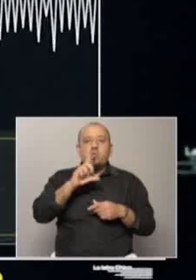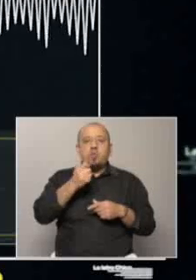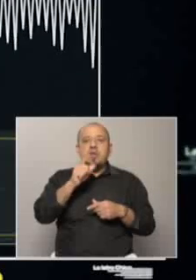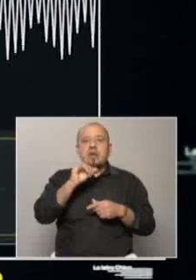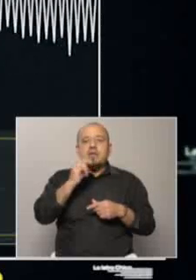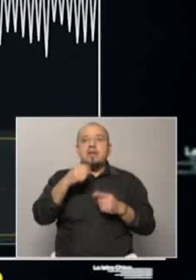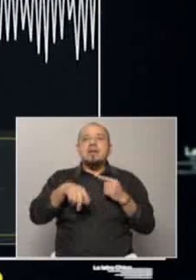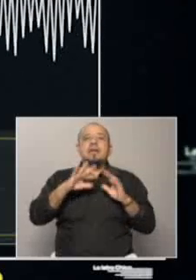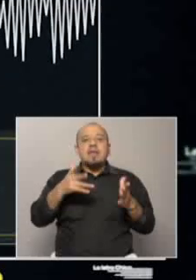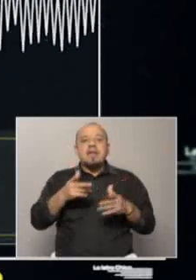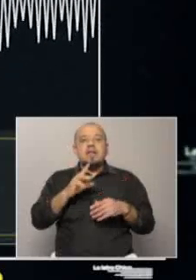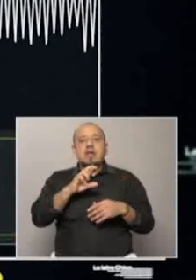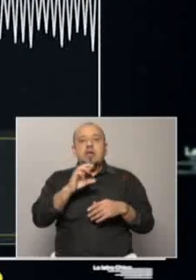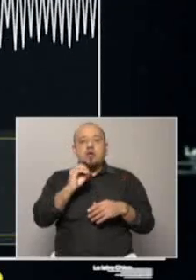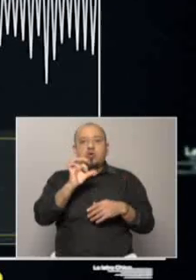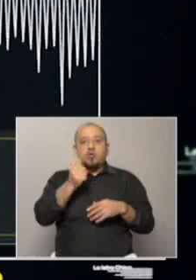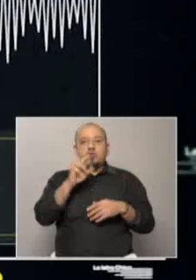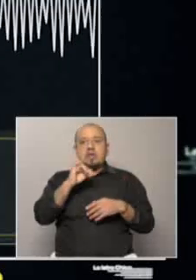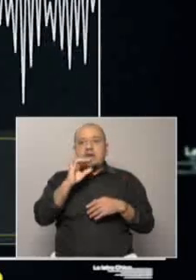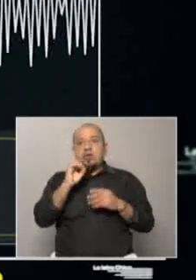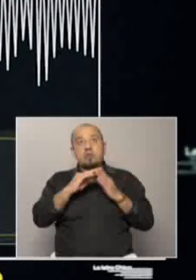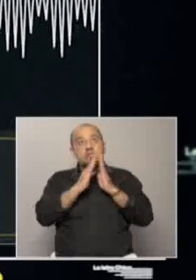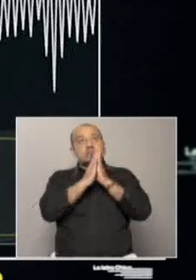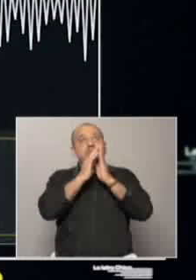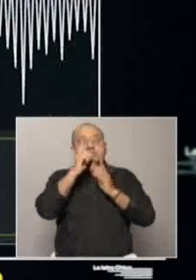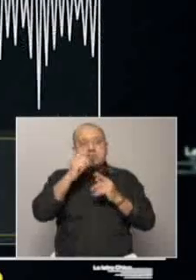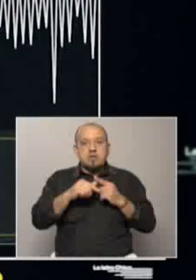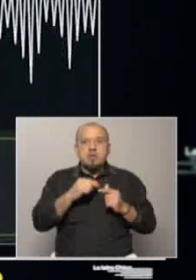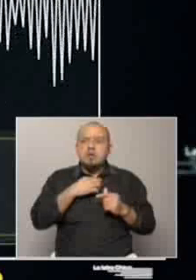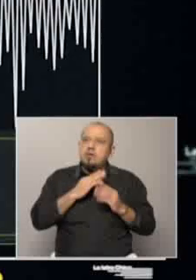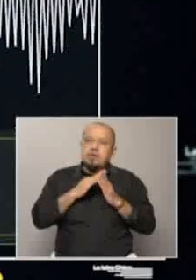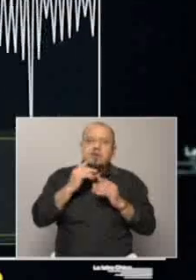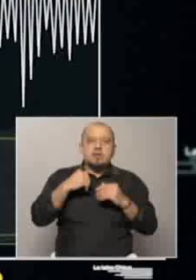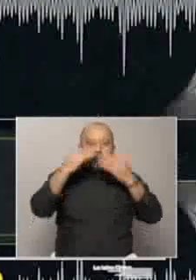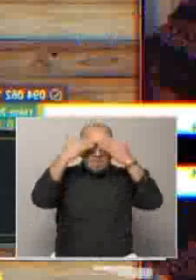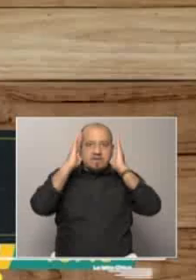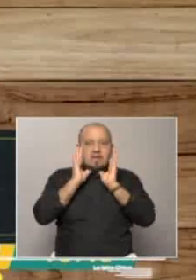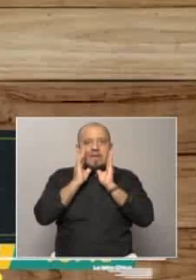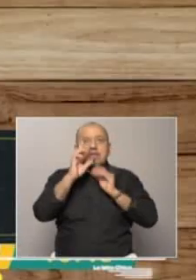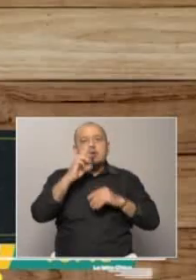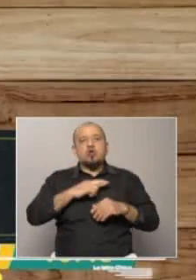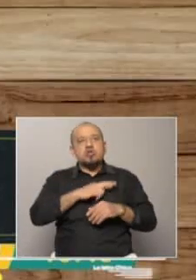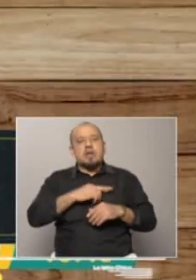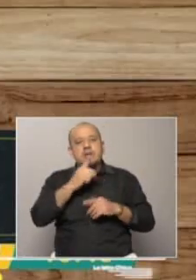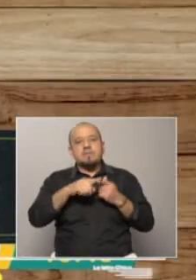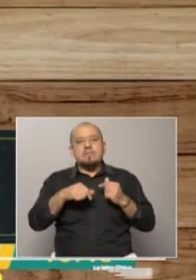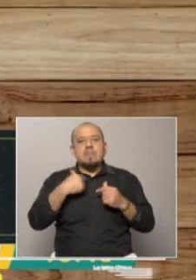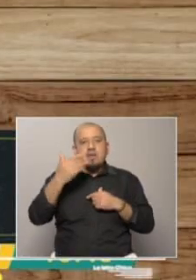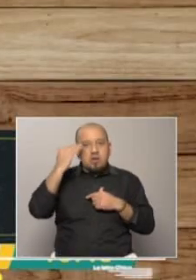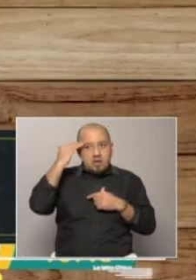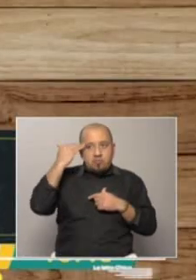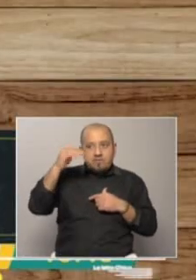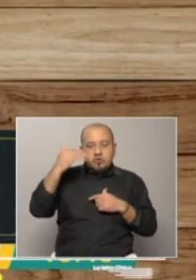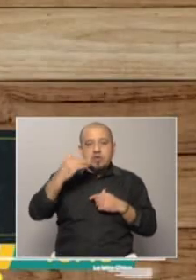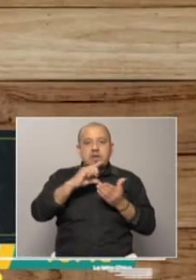Del Rosario porque soy hija de una mujer fervientemente católica, devota de la Virgen del Rosario. Una profesora de